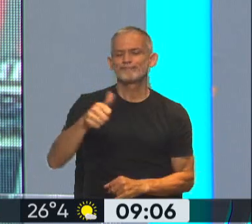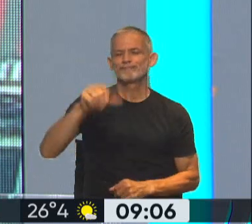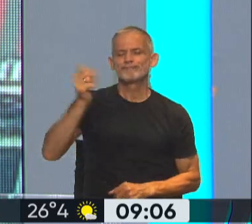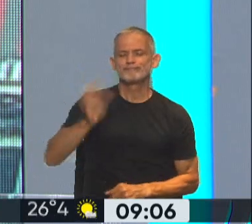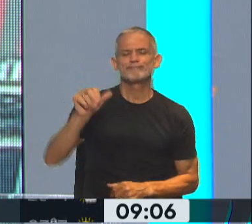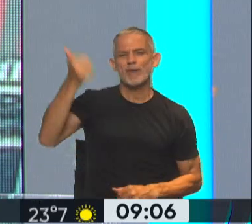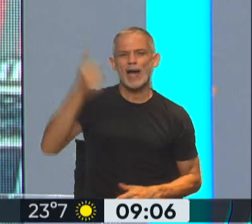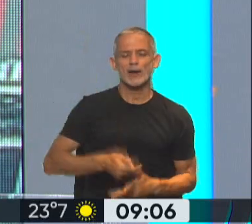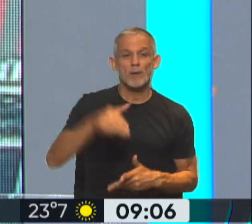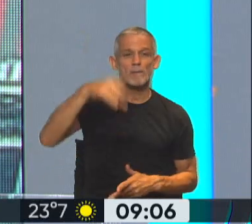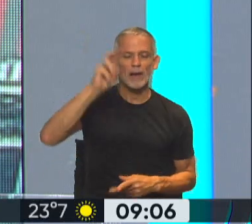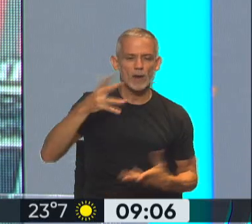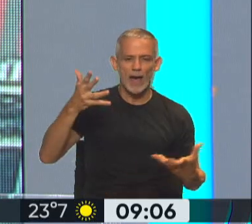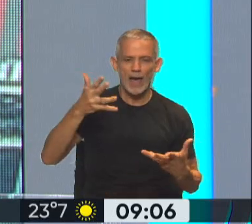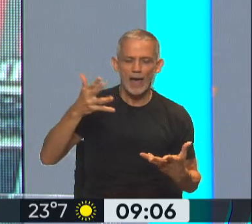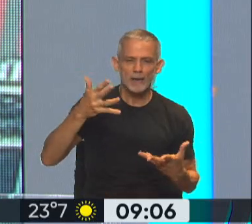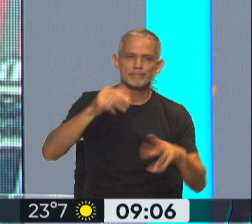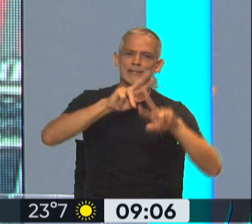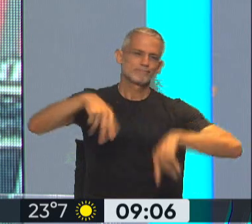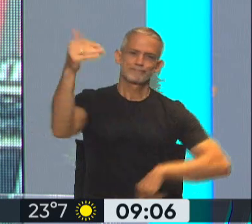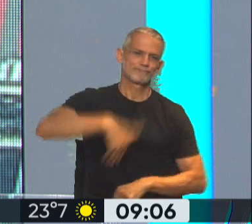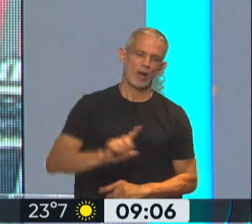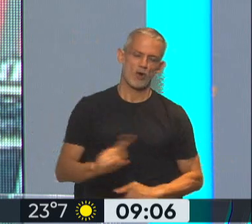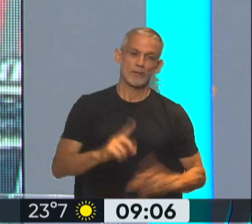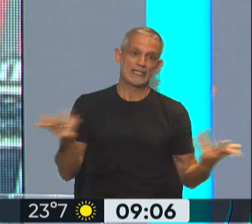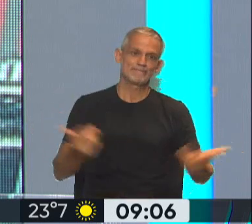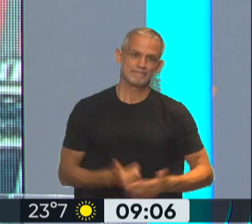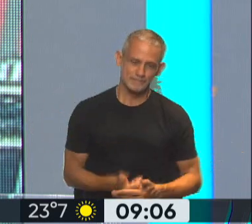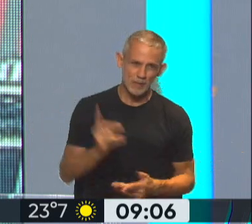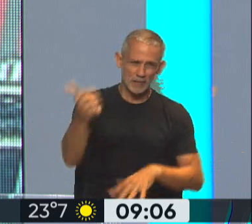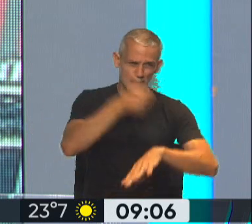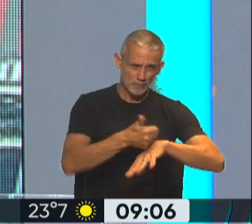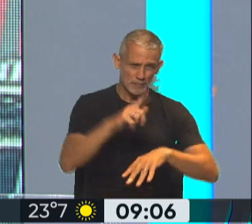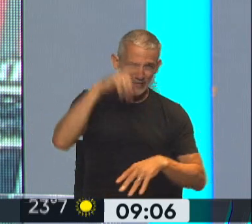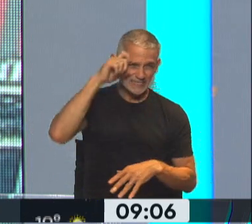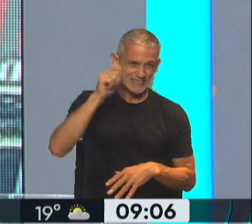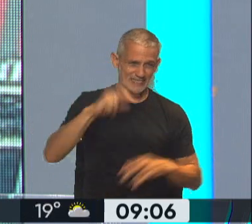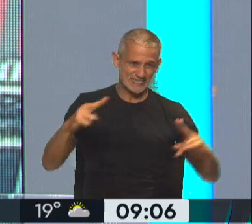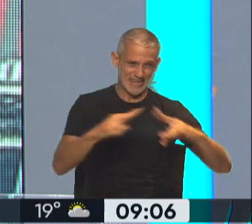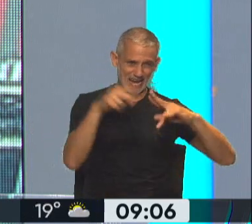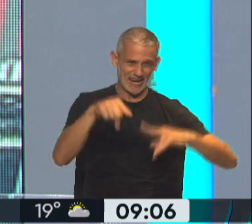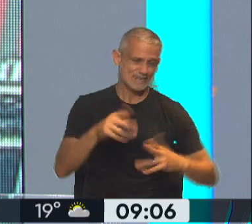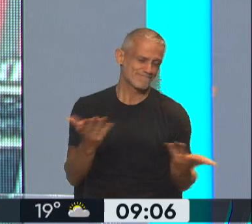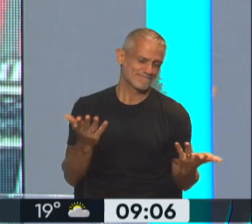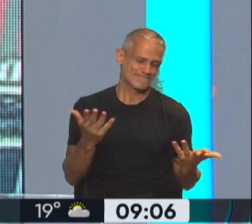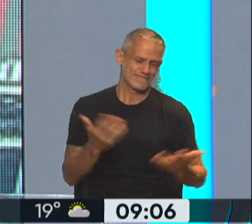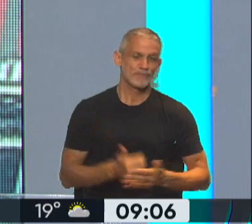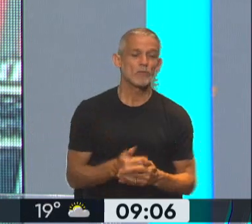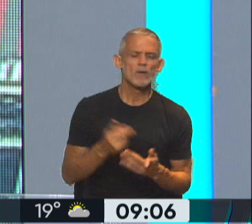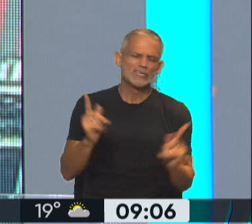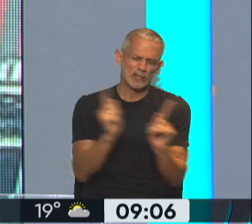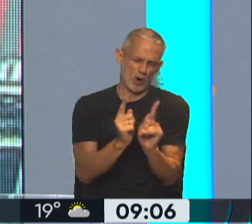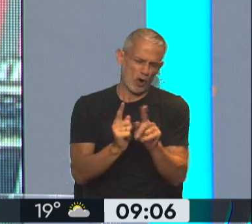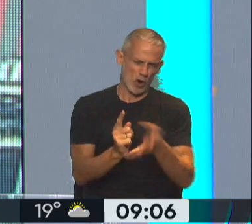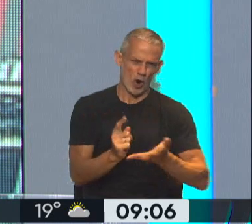maduro terminó cancelando la visita a la Argentina para participar de esta cumbre de la celac en resumidas